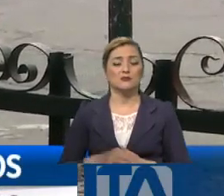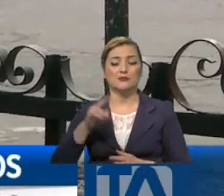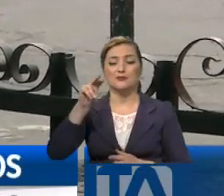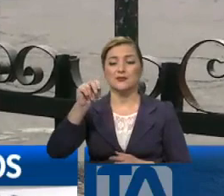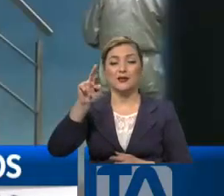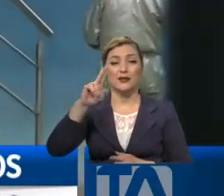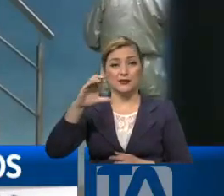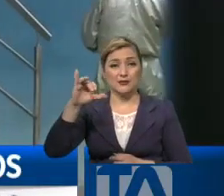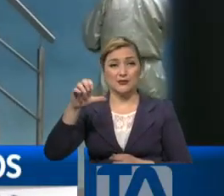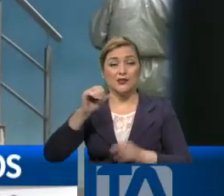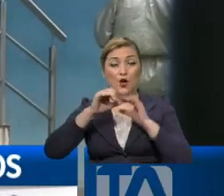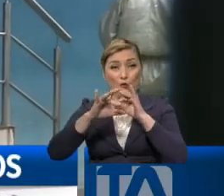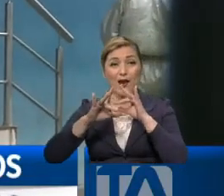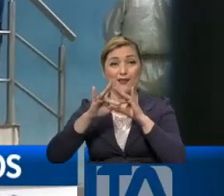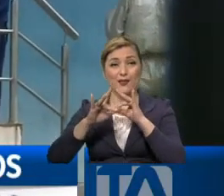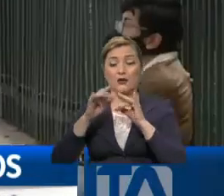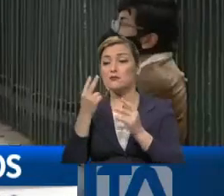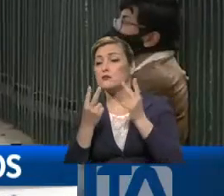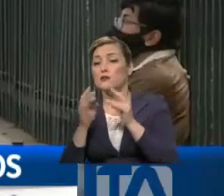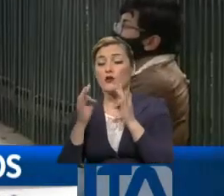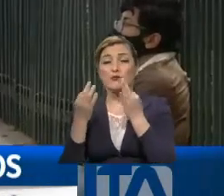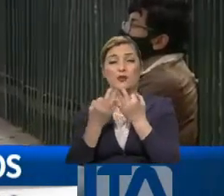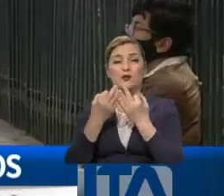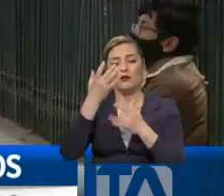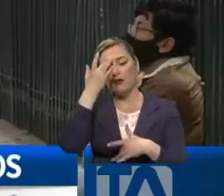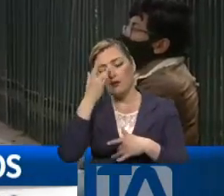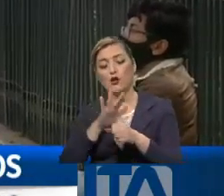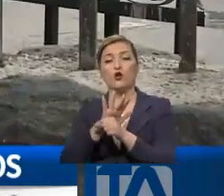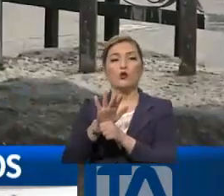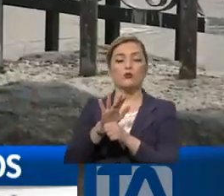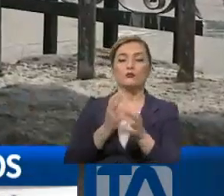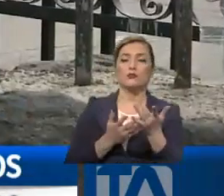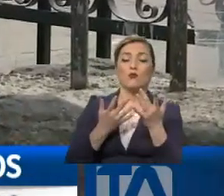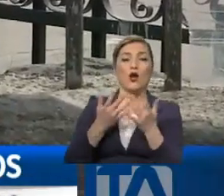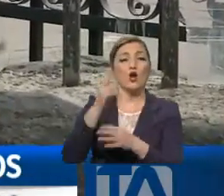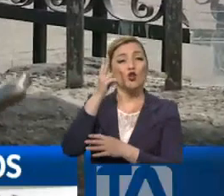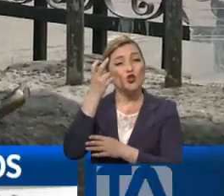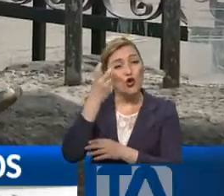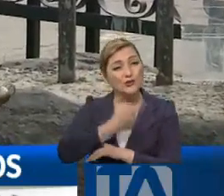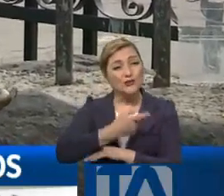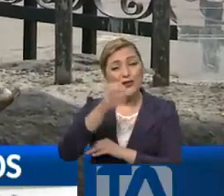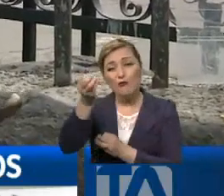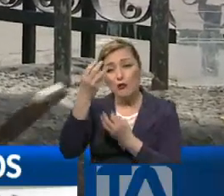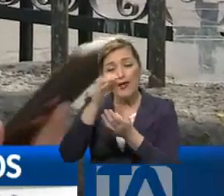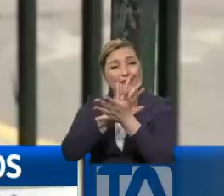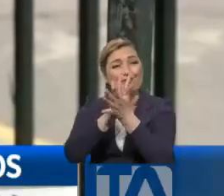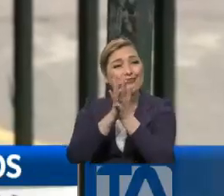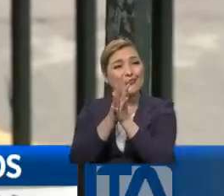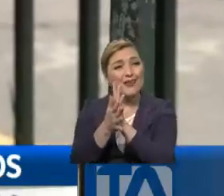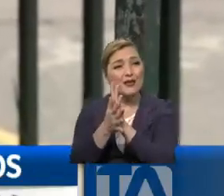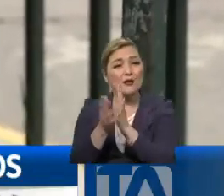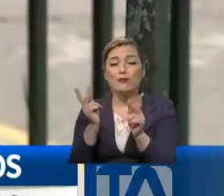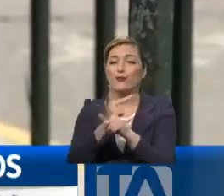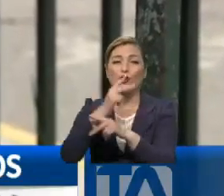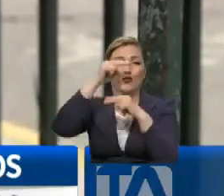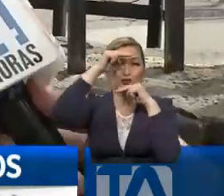cambio, quien llegó desde Guaranda a ver a su familiar que ingresó por COVID-19, después de 12 días de no saber nada, se llevó la